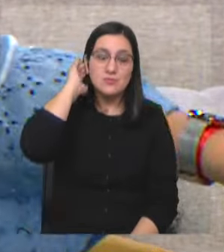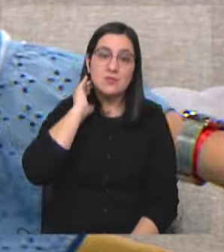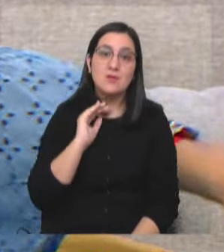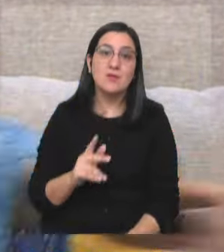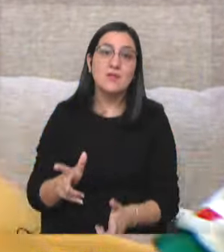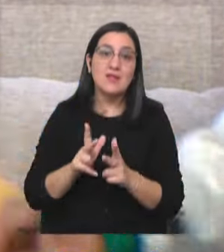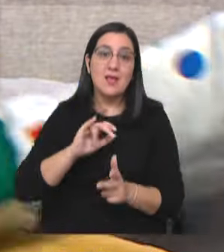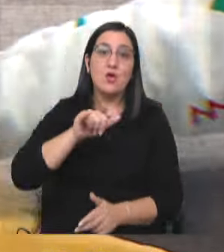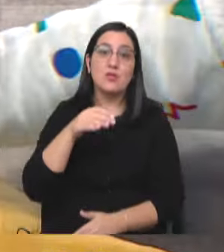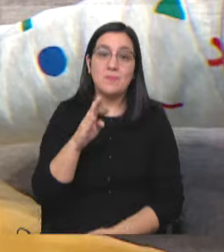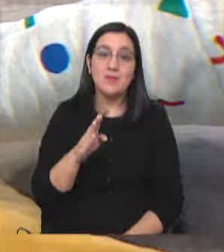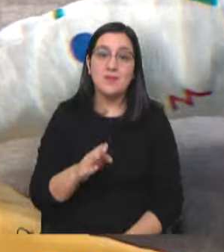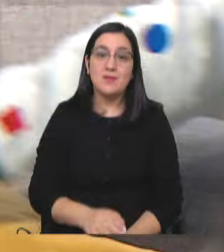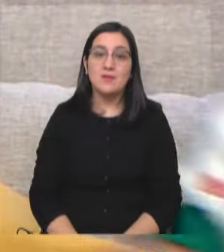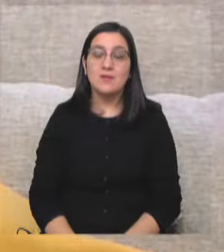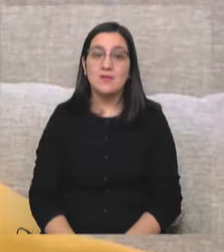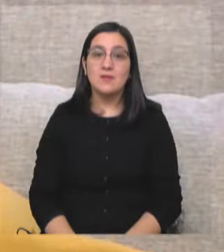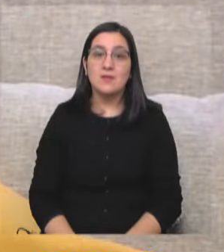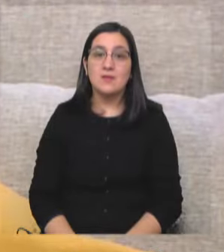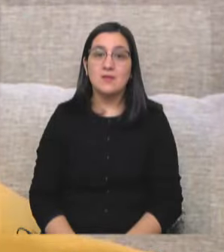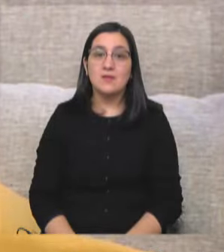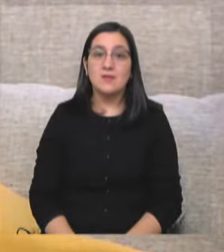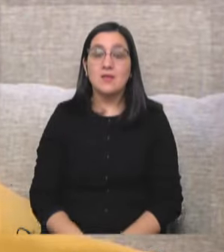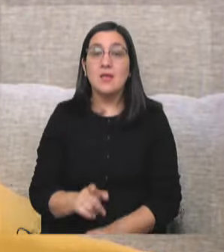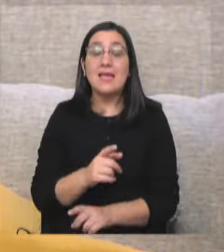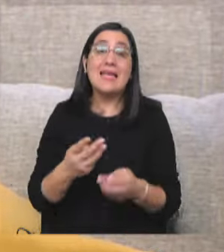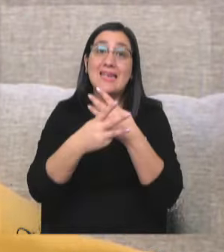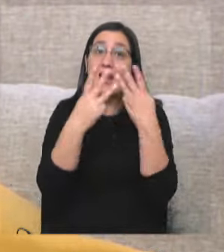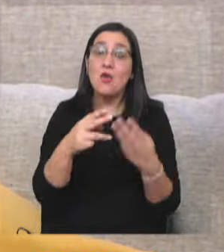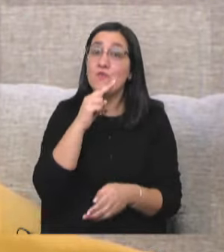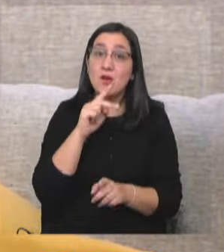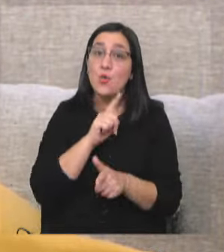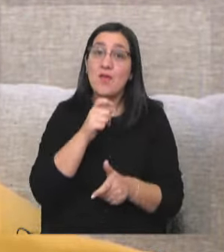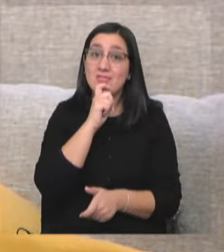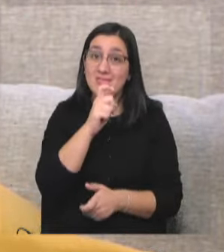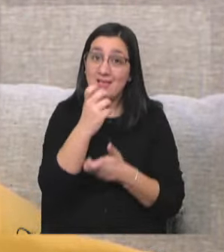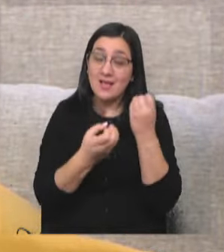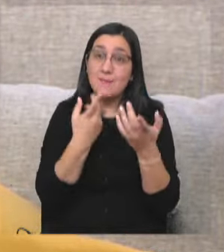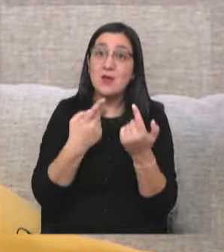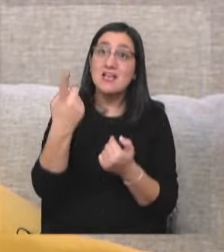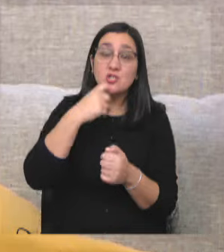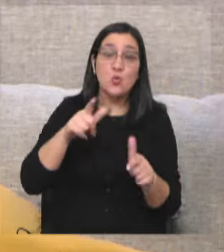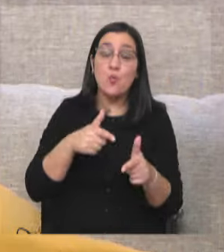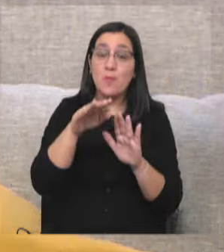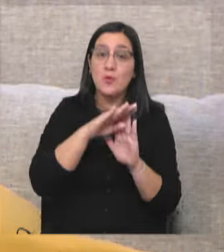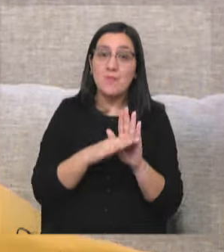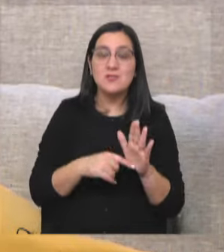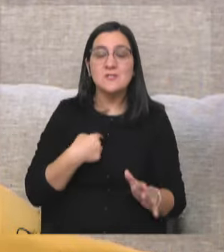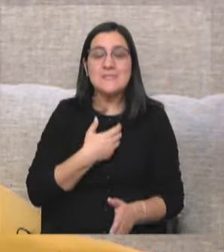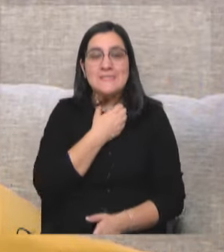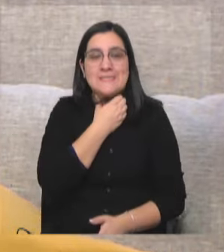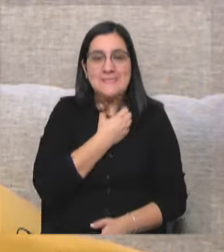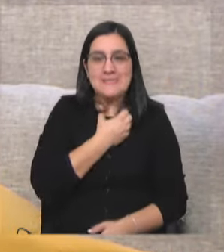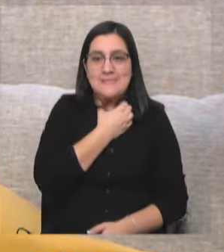amoroso acá JP, que haya puesto descarga el día de hoy, que no es una constante de los viernes. Exacto. Pero como no tuvimos programa ayer, me quedé con eso. O